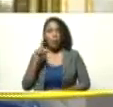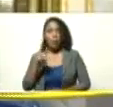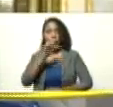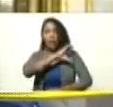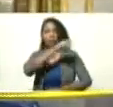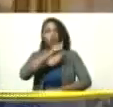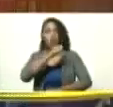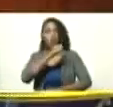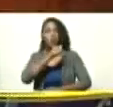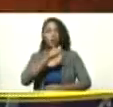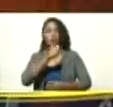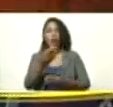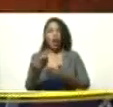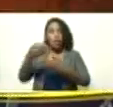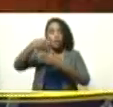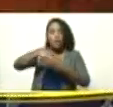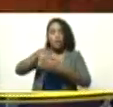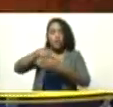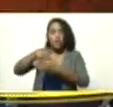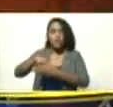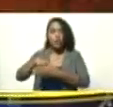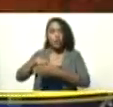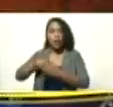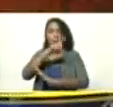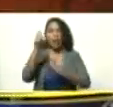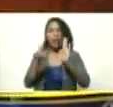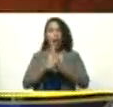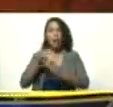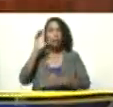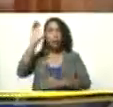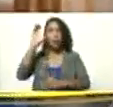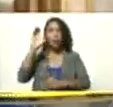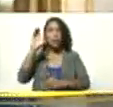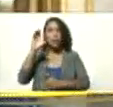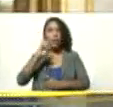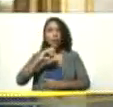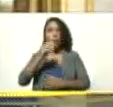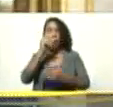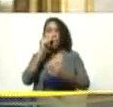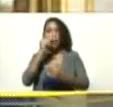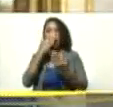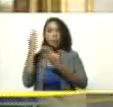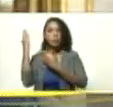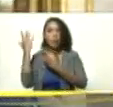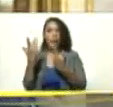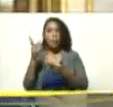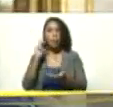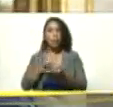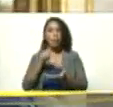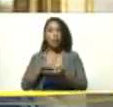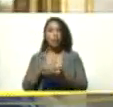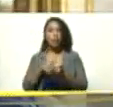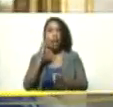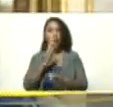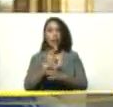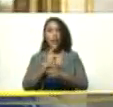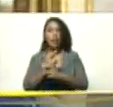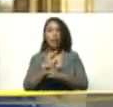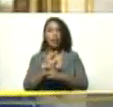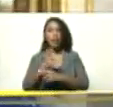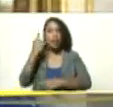del Archivo General de la Nación. Jesús Chucho García, integrante de la Red